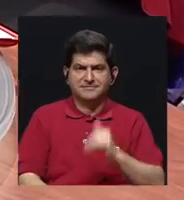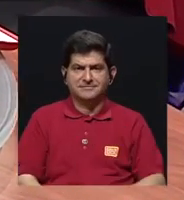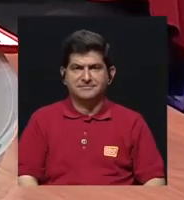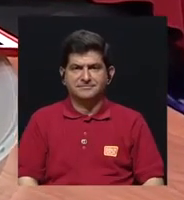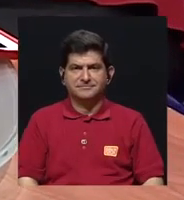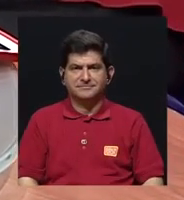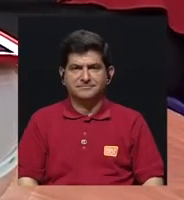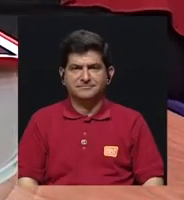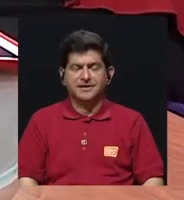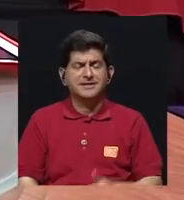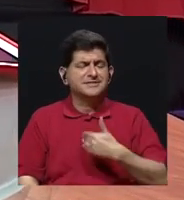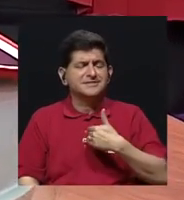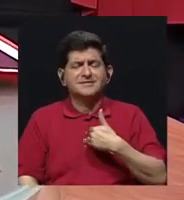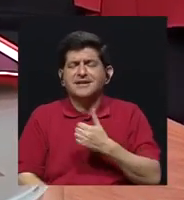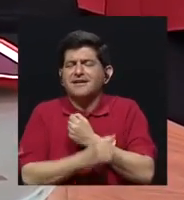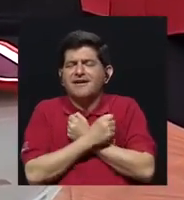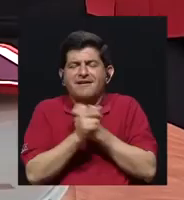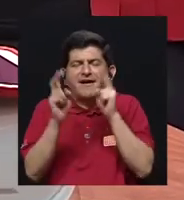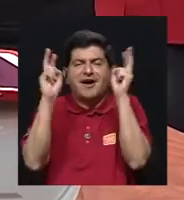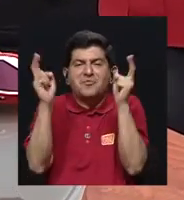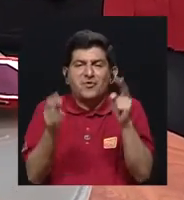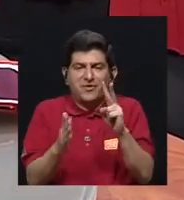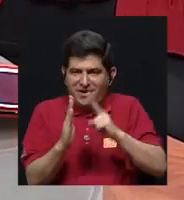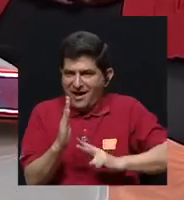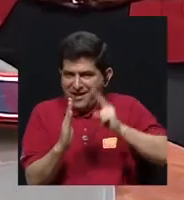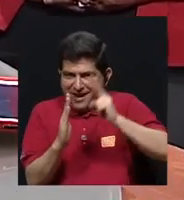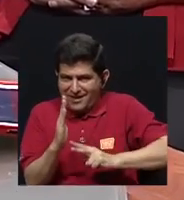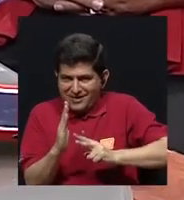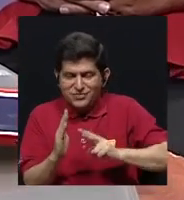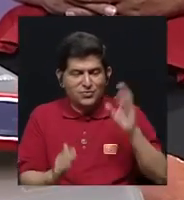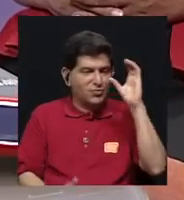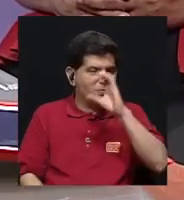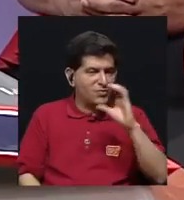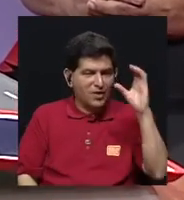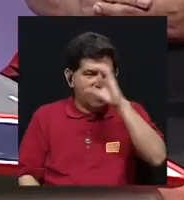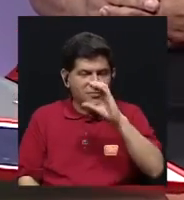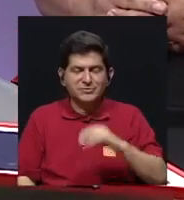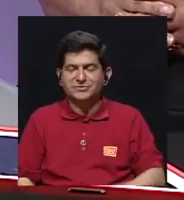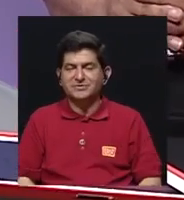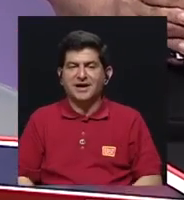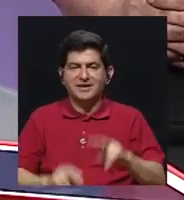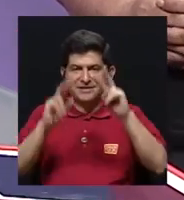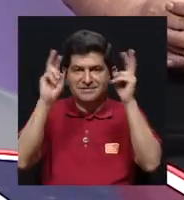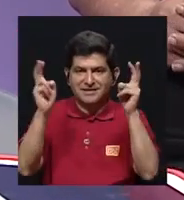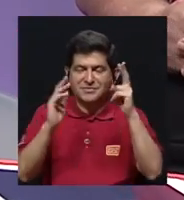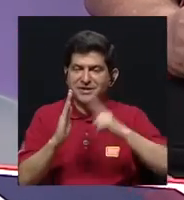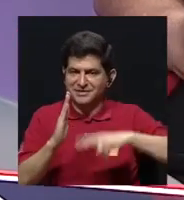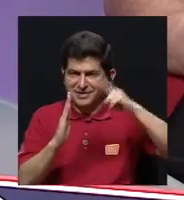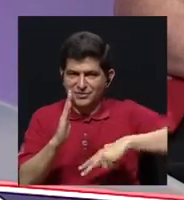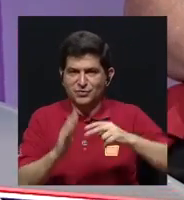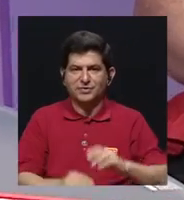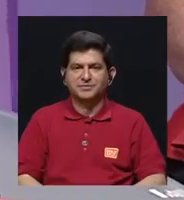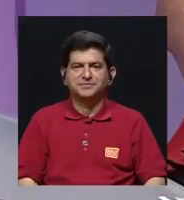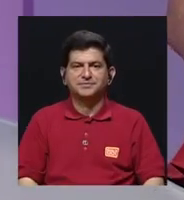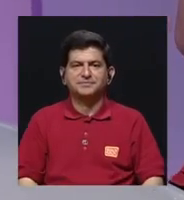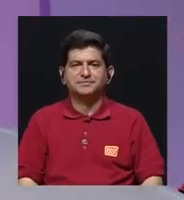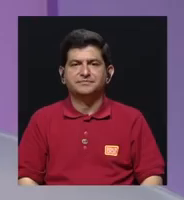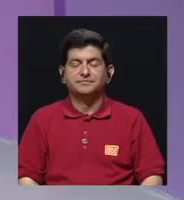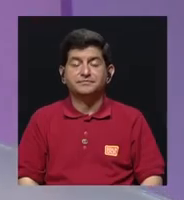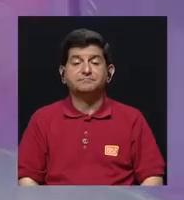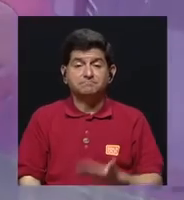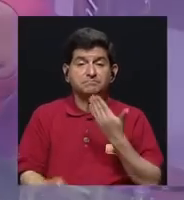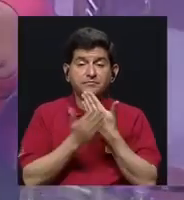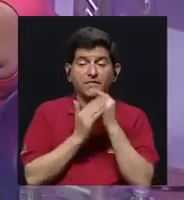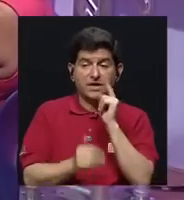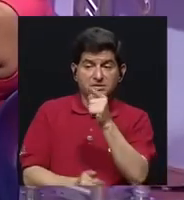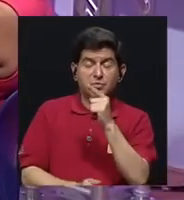Eso es tenerle amor a, si nos gusta leer, pues buscar algo de lectura, cosas así. Sí, está muy